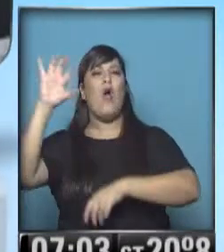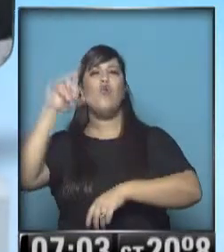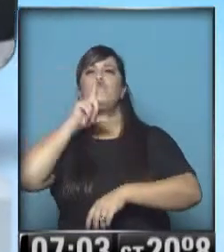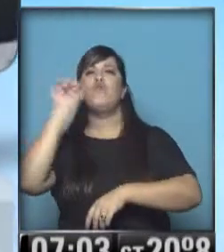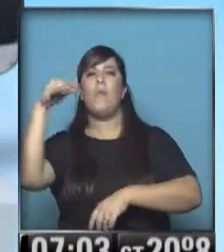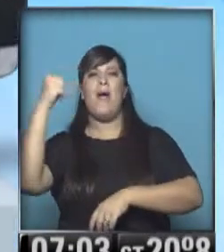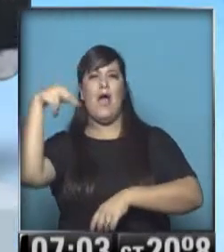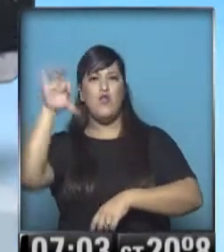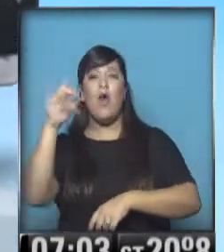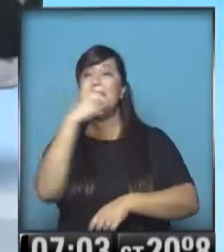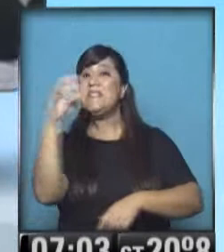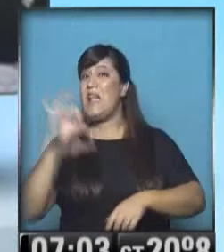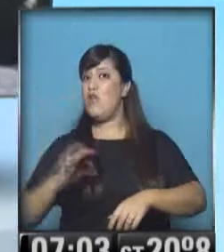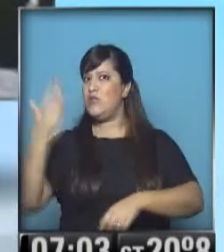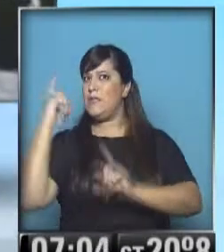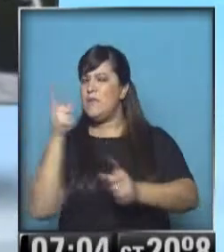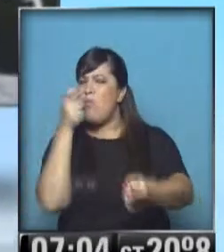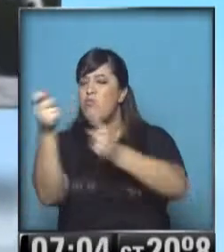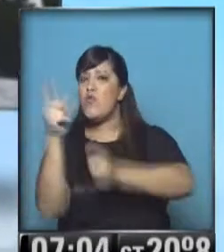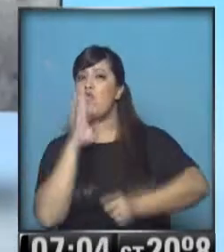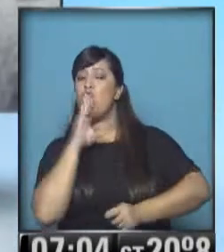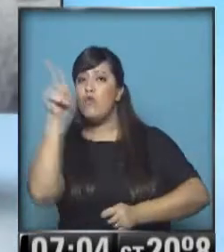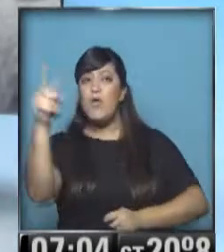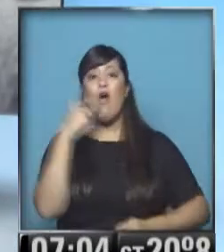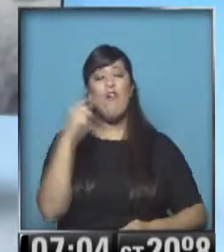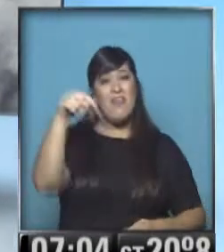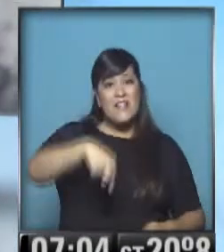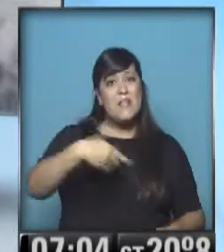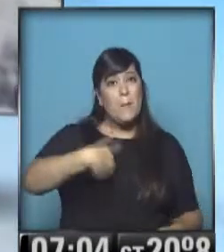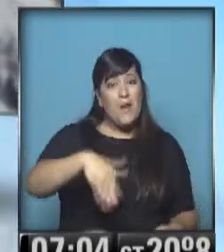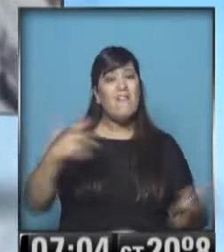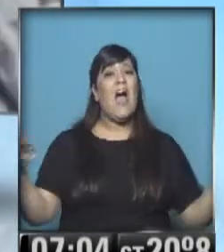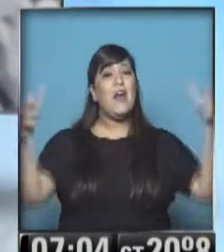un siglo atrás. Se esperan reuniones diplomáticas entre Turquía y el Vaticano.